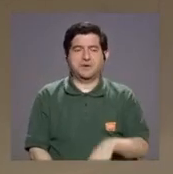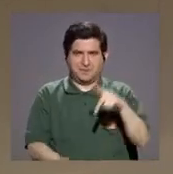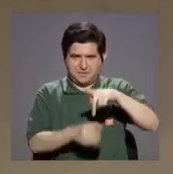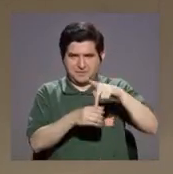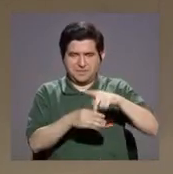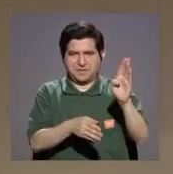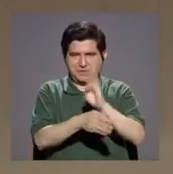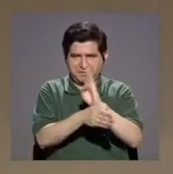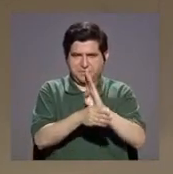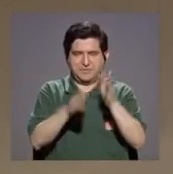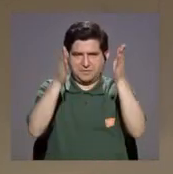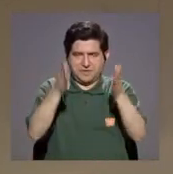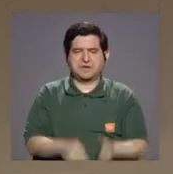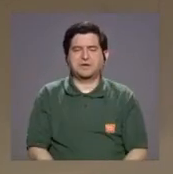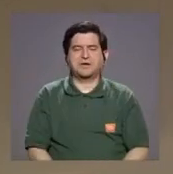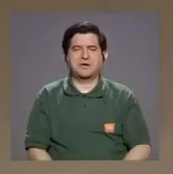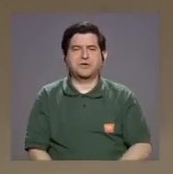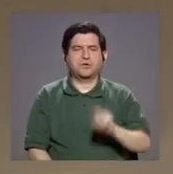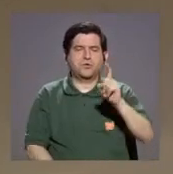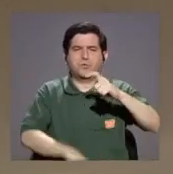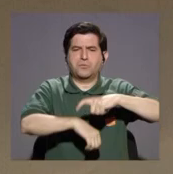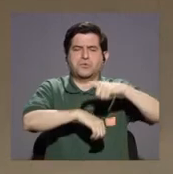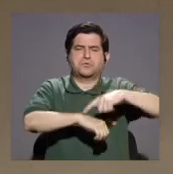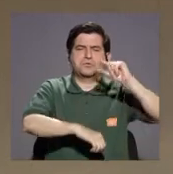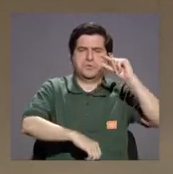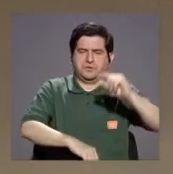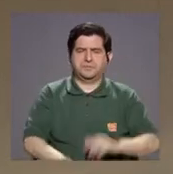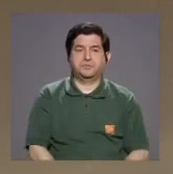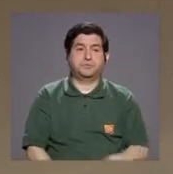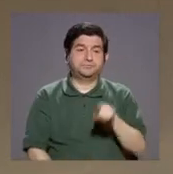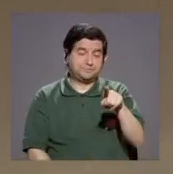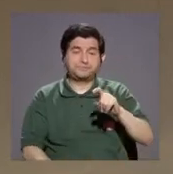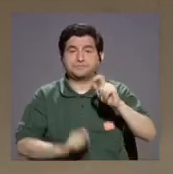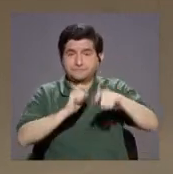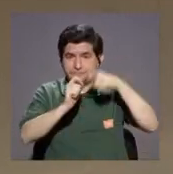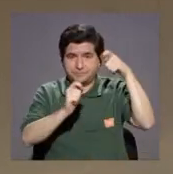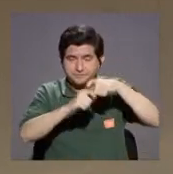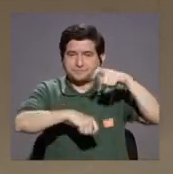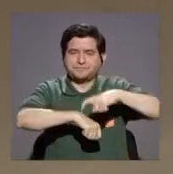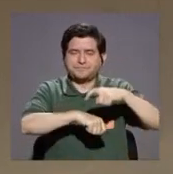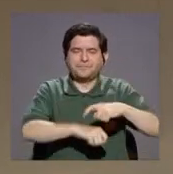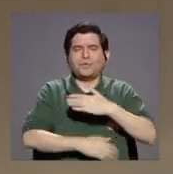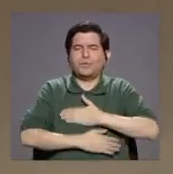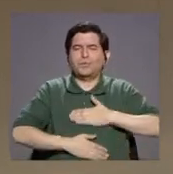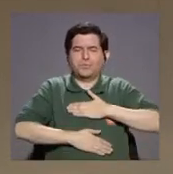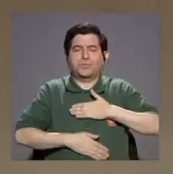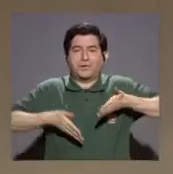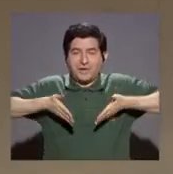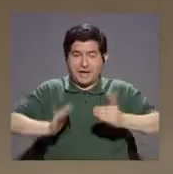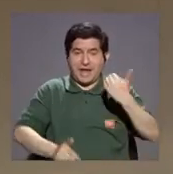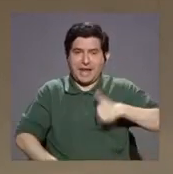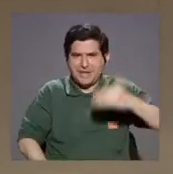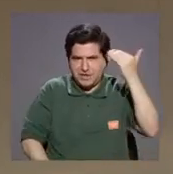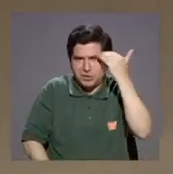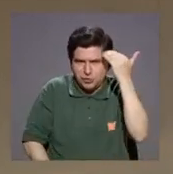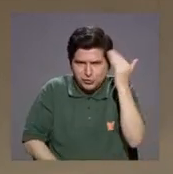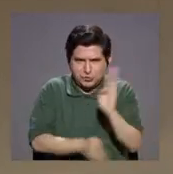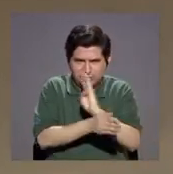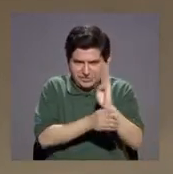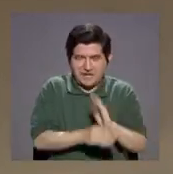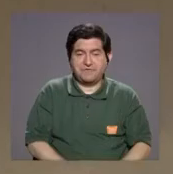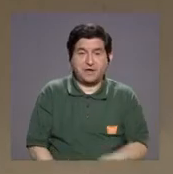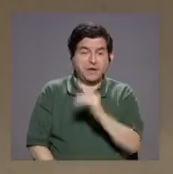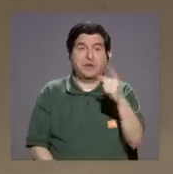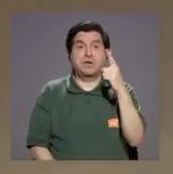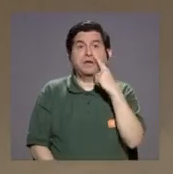por un período relativamente corto y en ese momento era muy divertido porque el hijo era el que sabía de banca y el papá